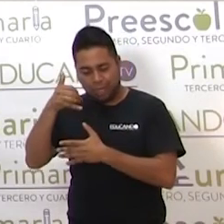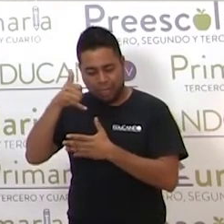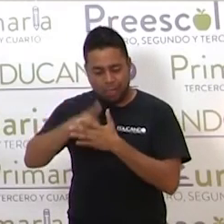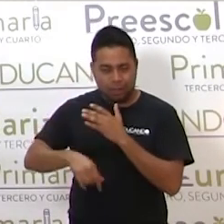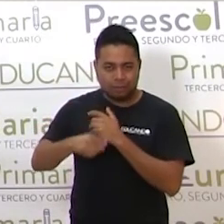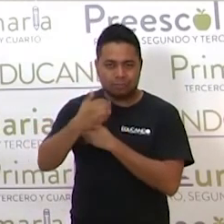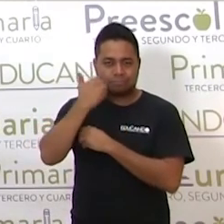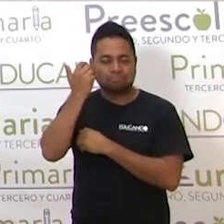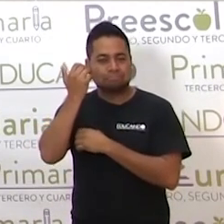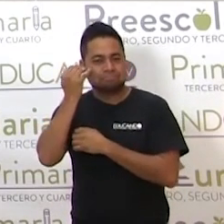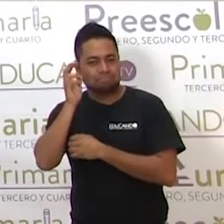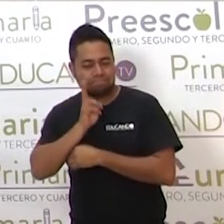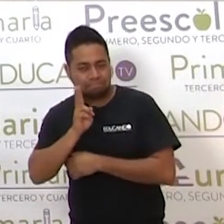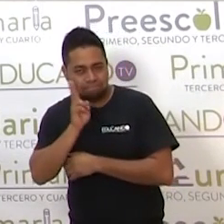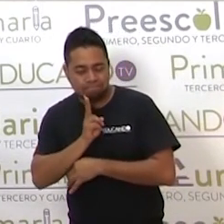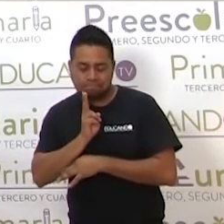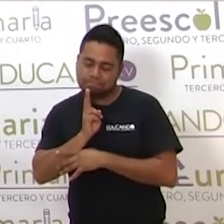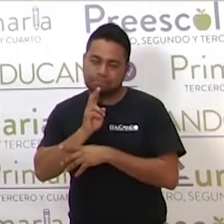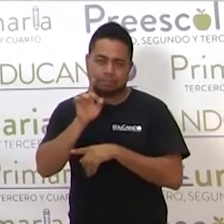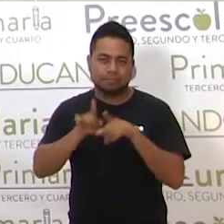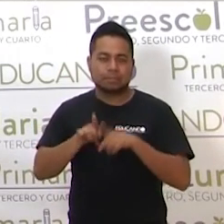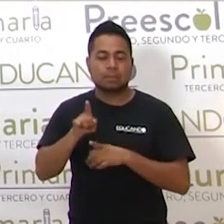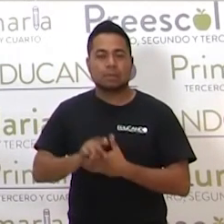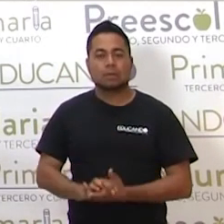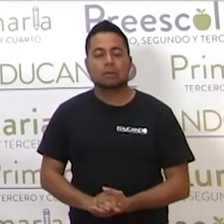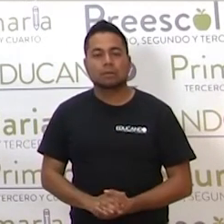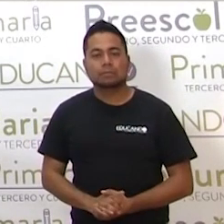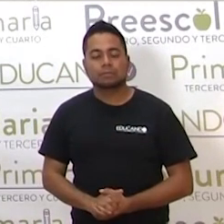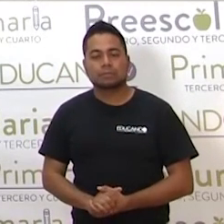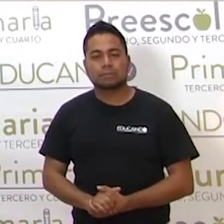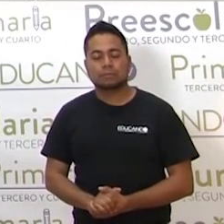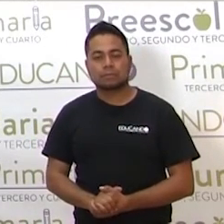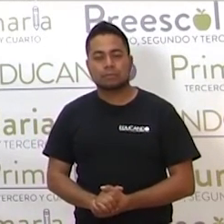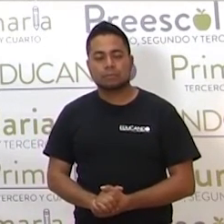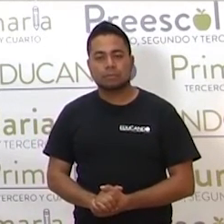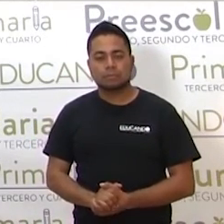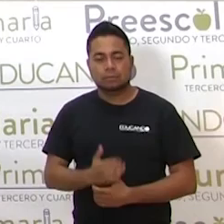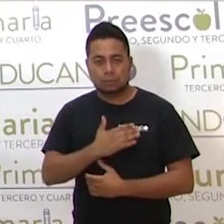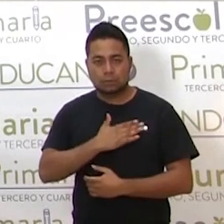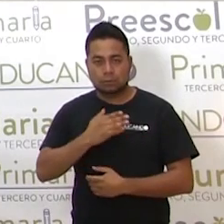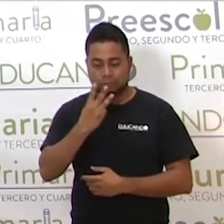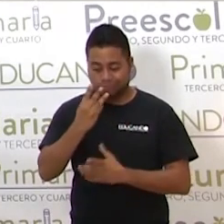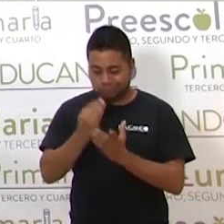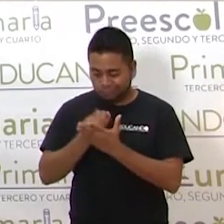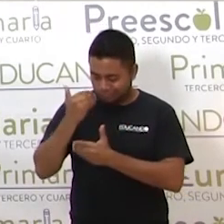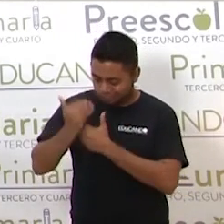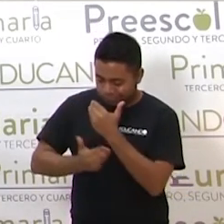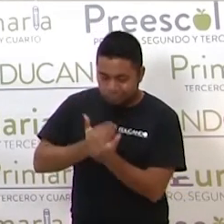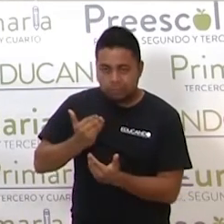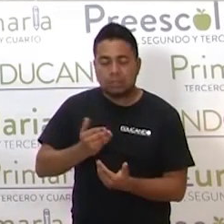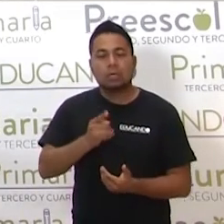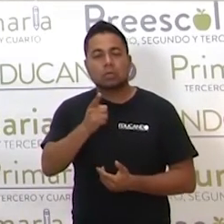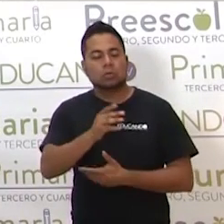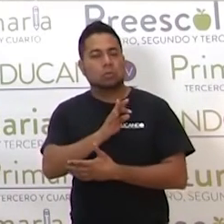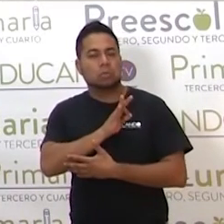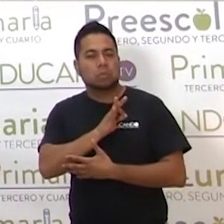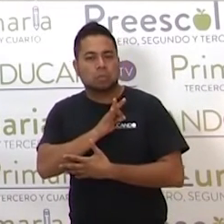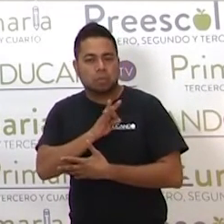introducirse. Y bueno, espero que a lo largo de estas 3 sesiones hayan podido